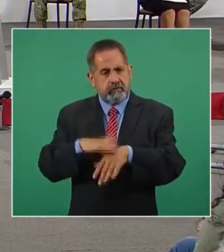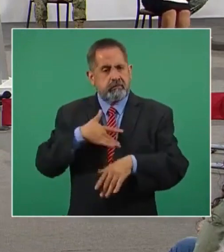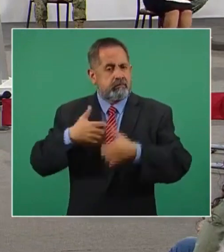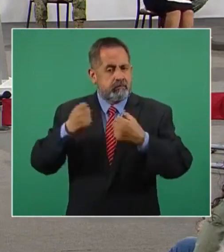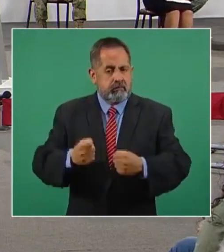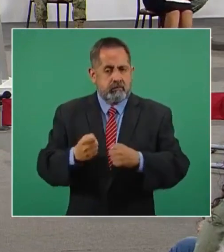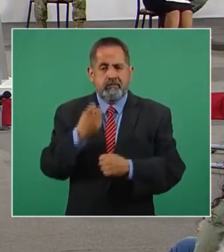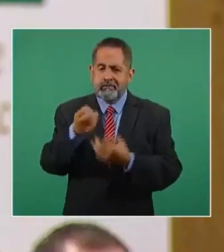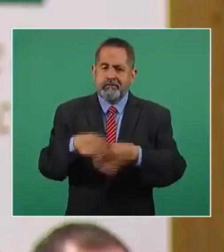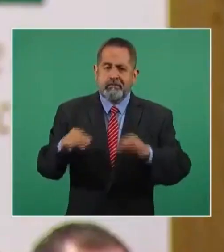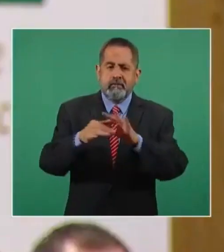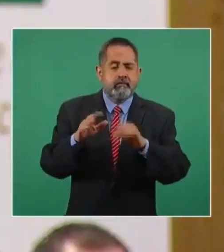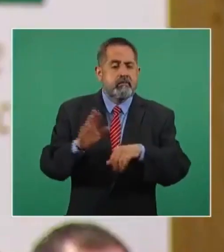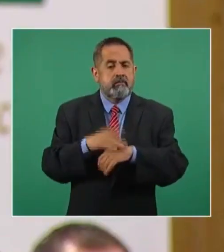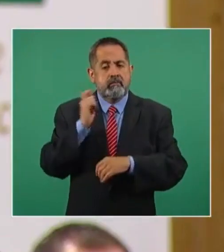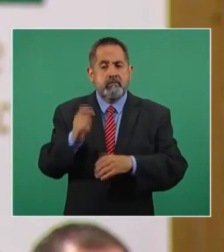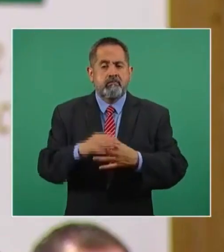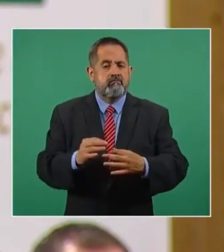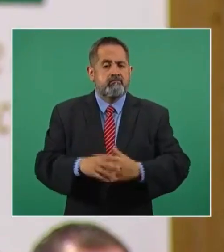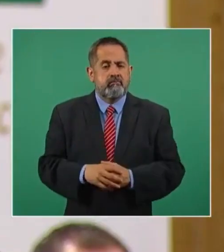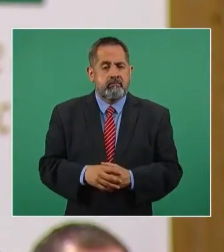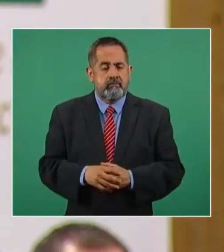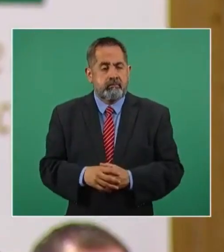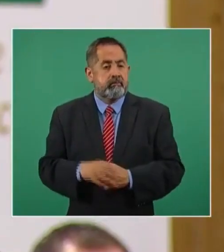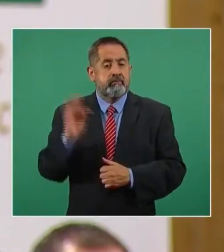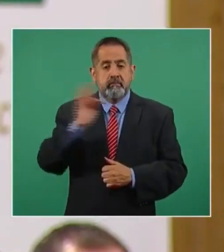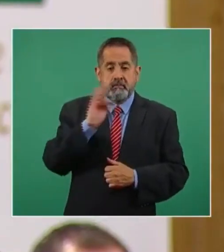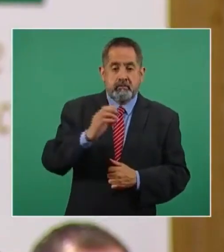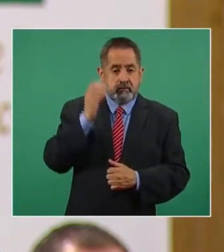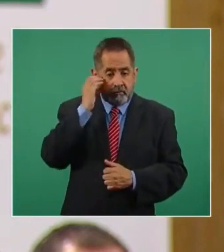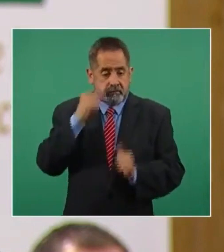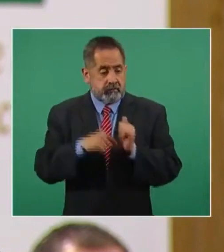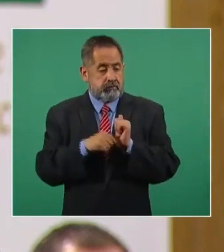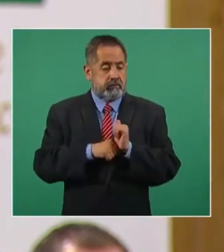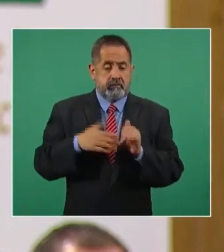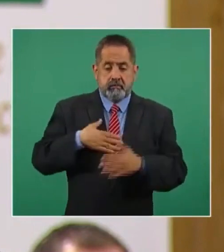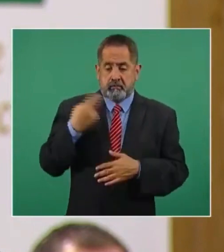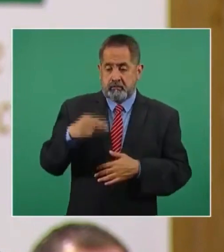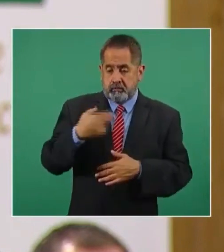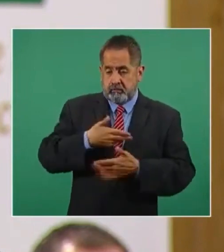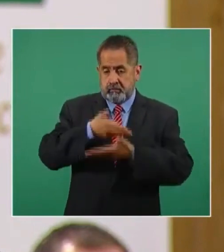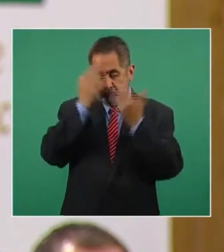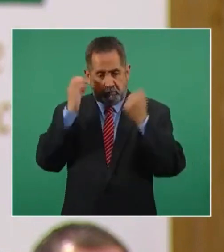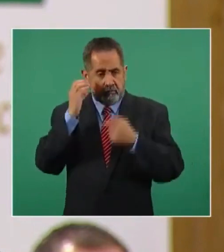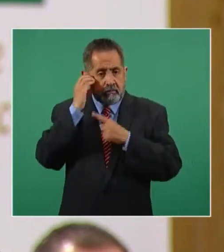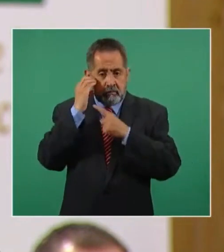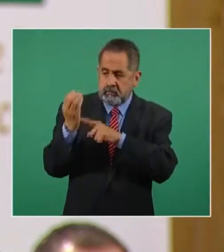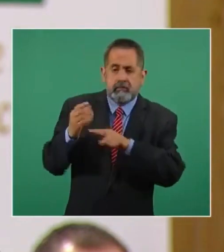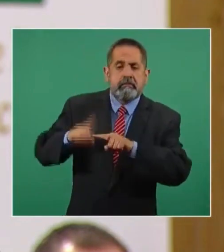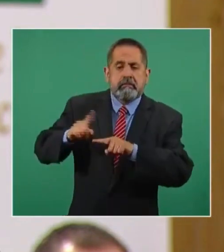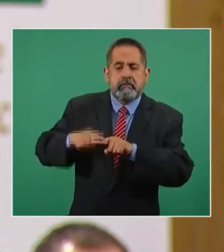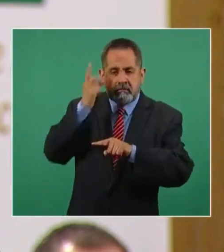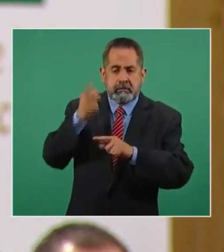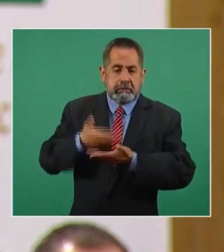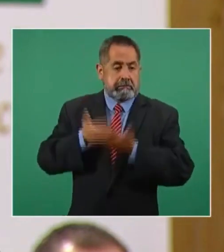porque es importante señalar que en el anonimato de los sistemas de prepago que no piden requisitos,